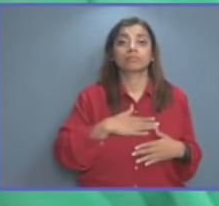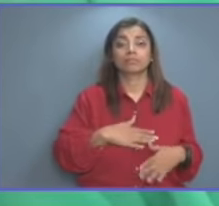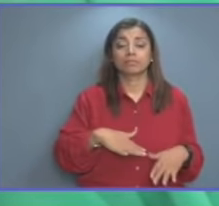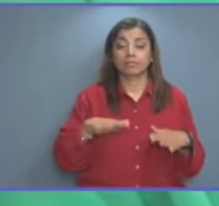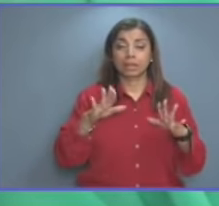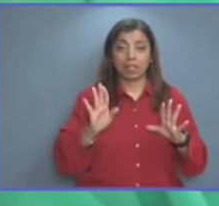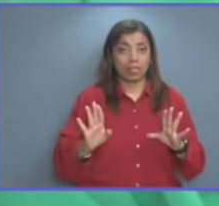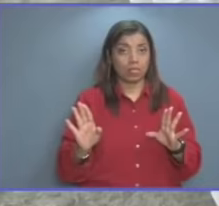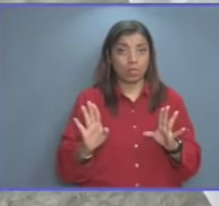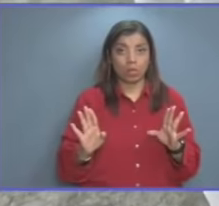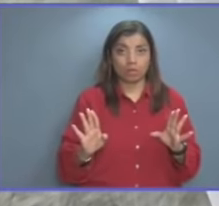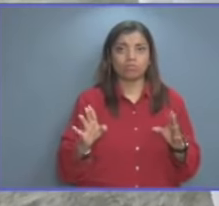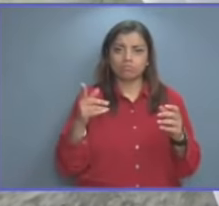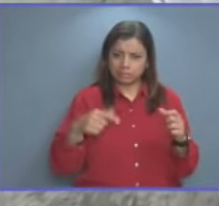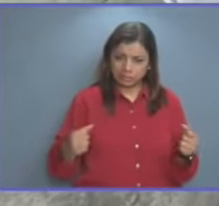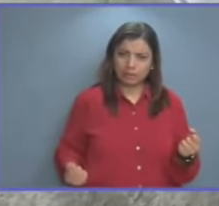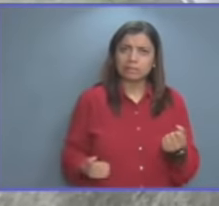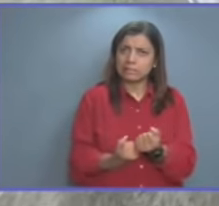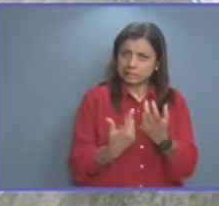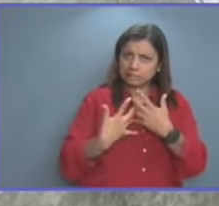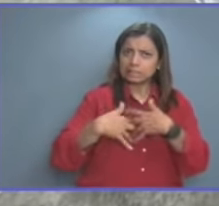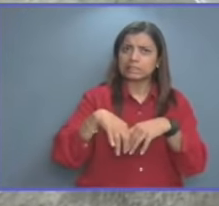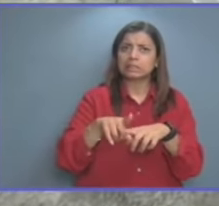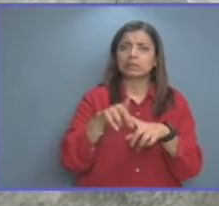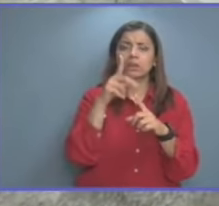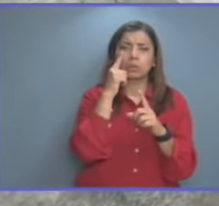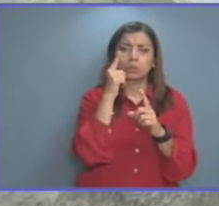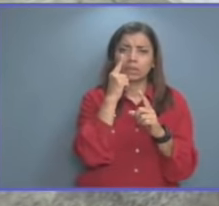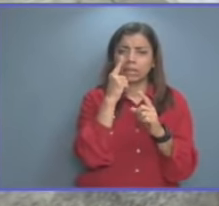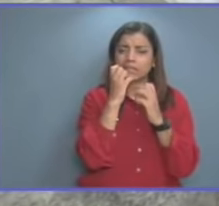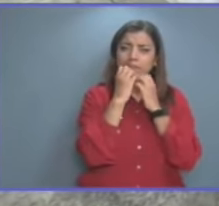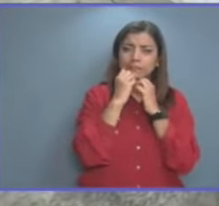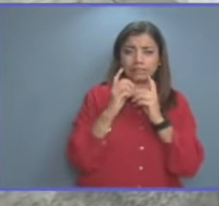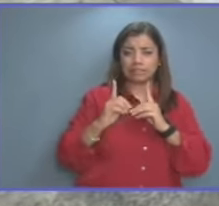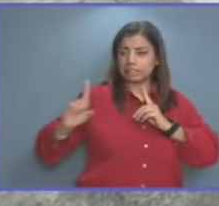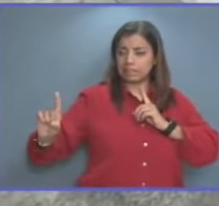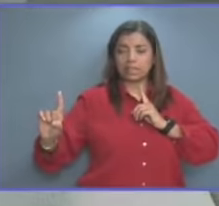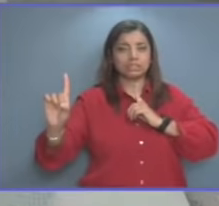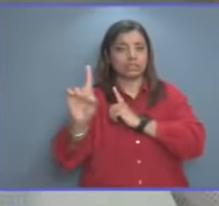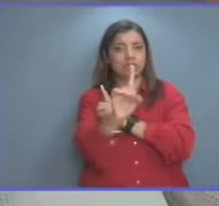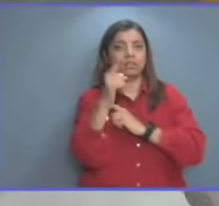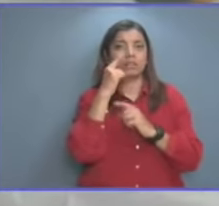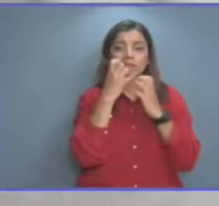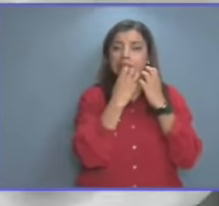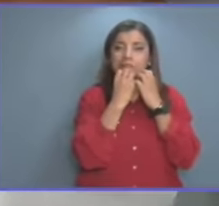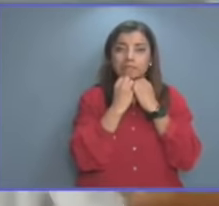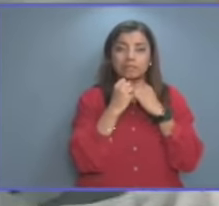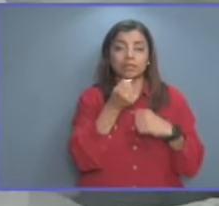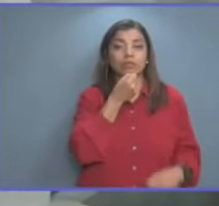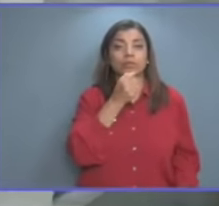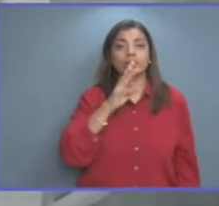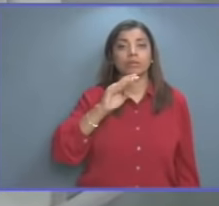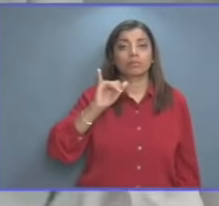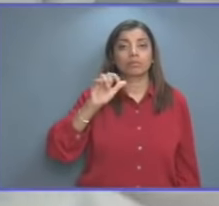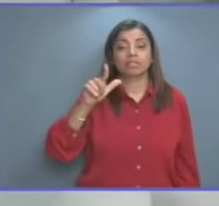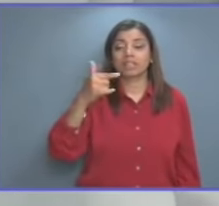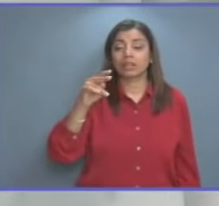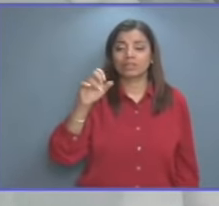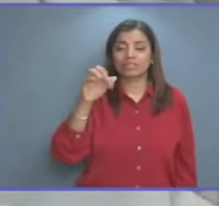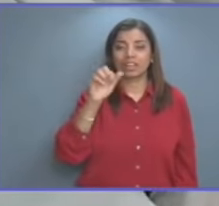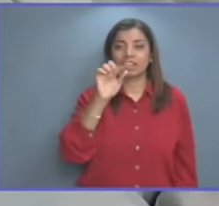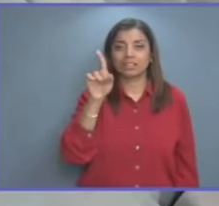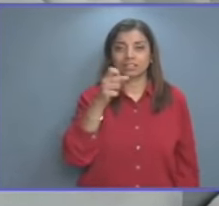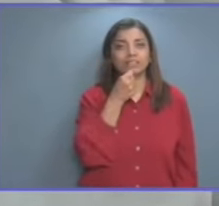virus sino reforzar las medidas de bioseguridad y distanciamiento social míchel gonzález noticiero